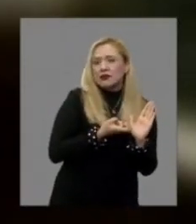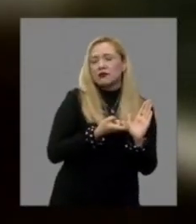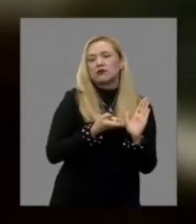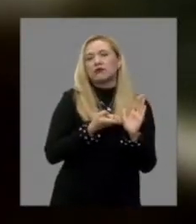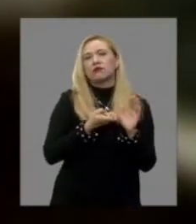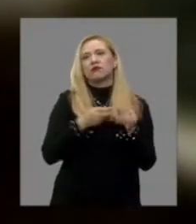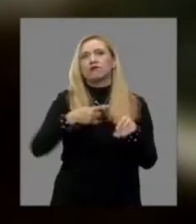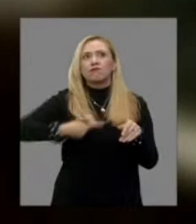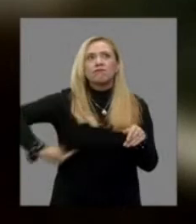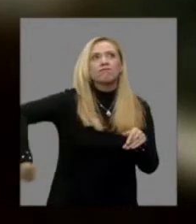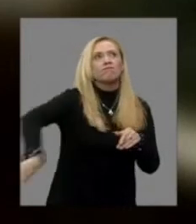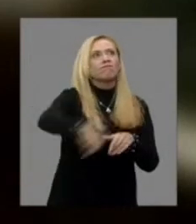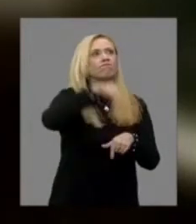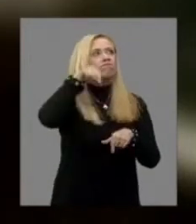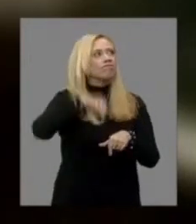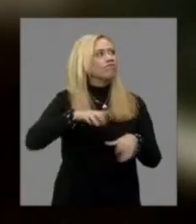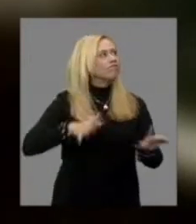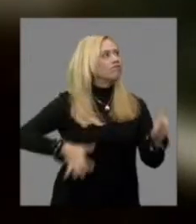un ámbito,